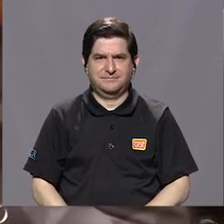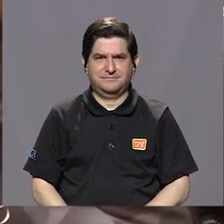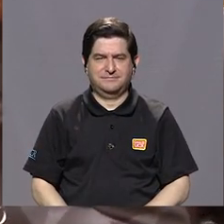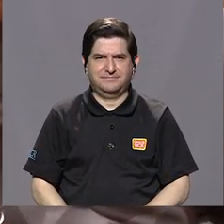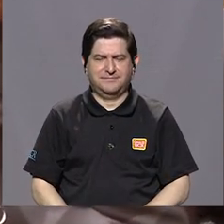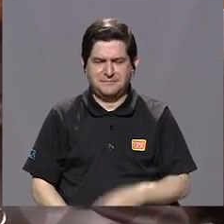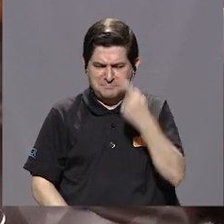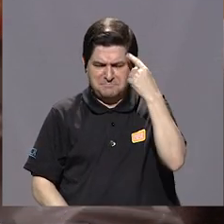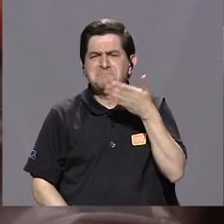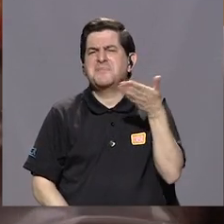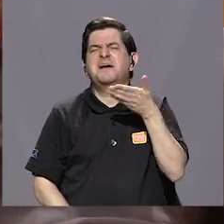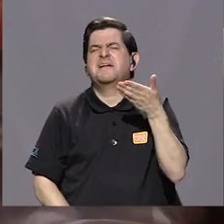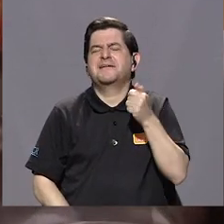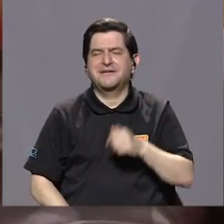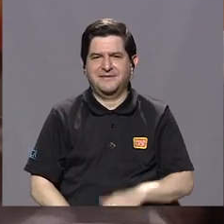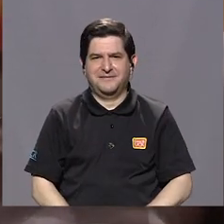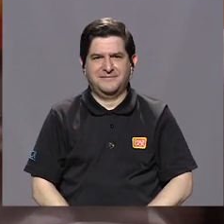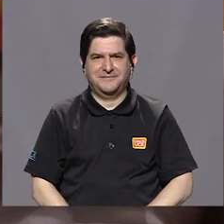para que ella